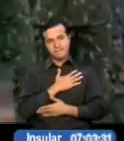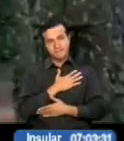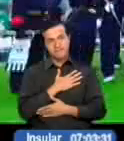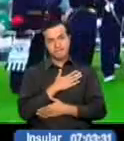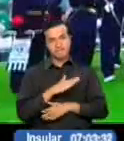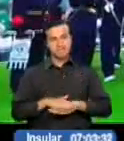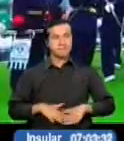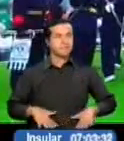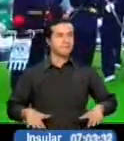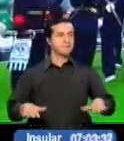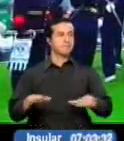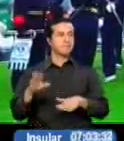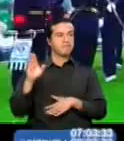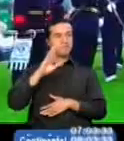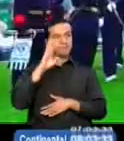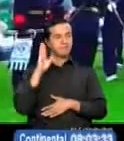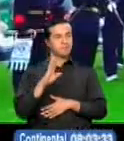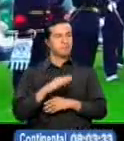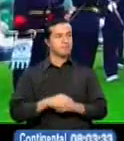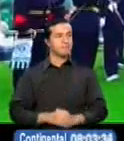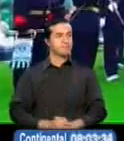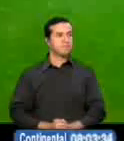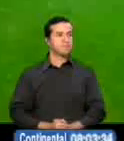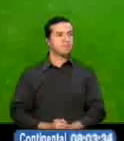en territorio brasileño.